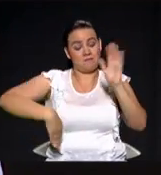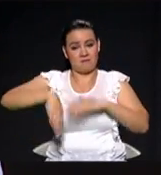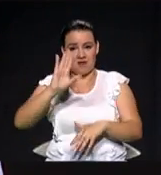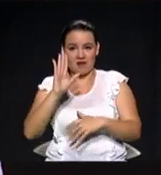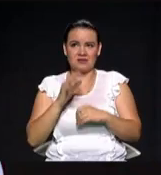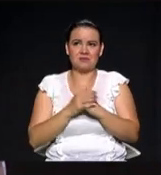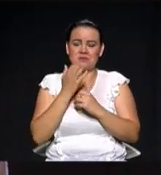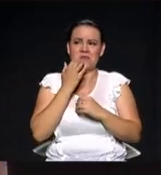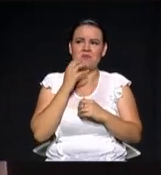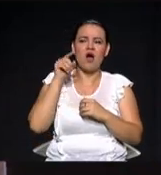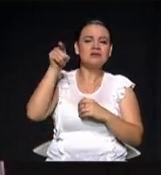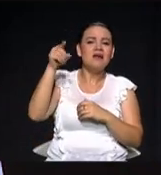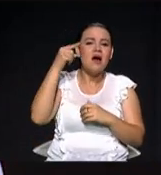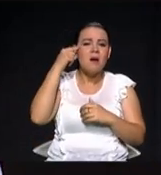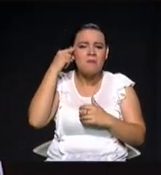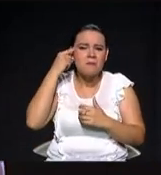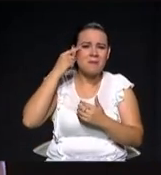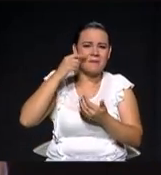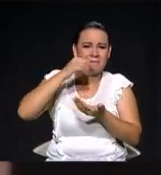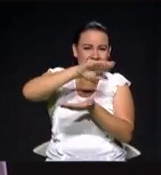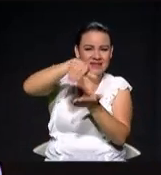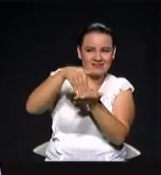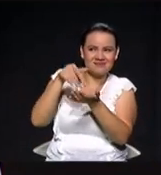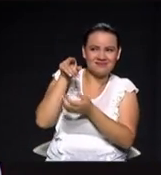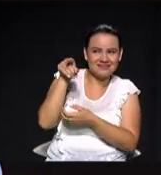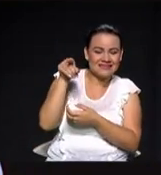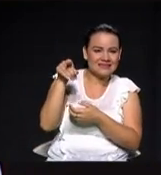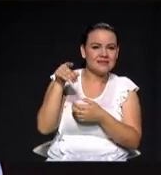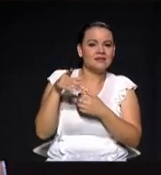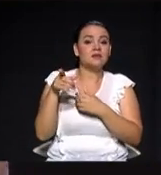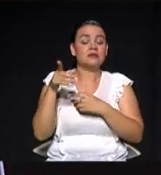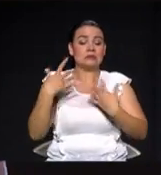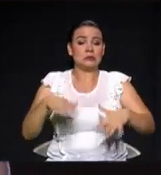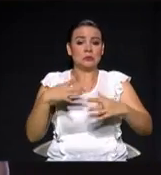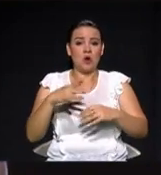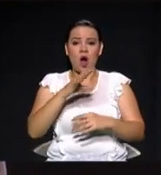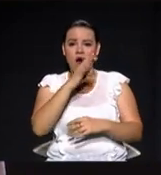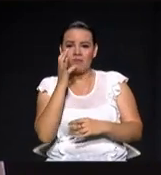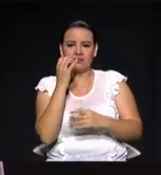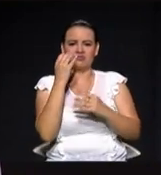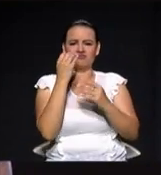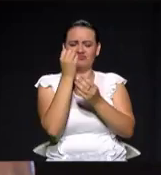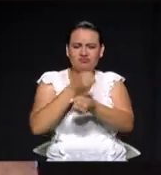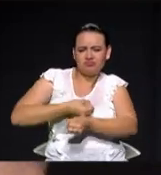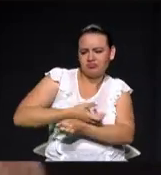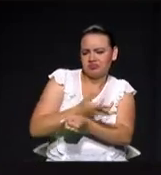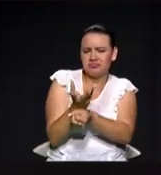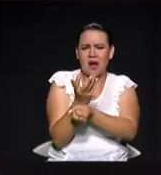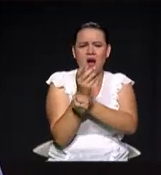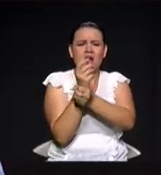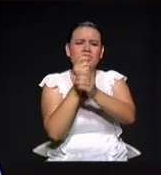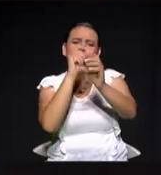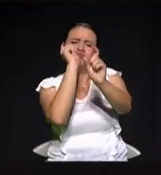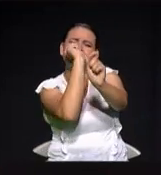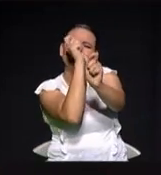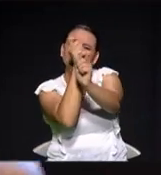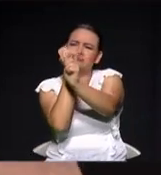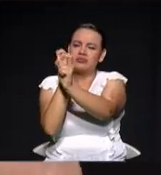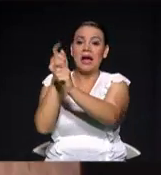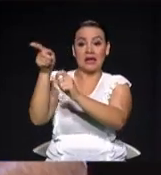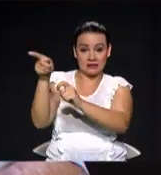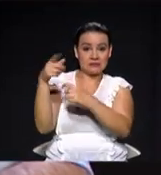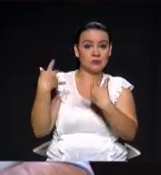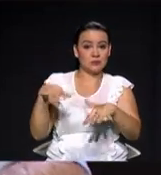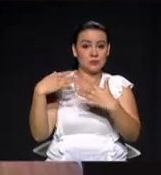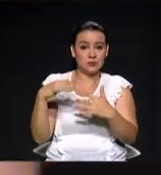prado centro para artistas de manera que estén pintores escultores artistas plásticos con estas herramientas vamos a generar